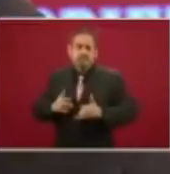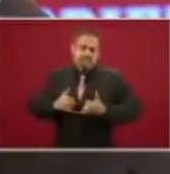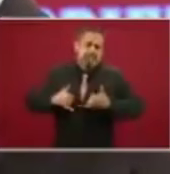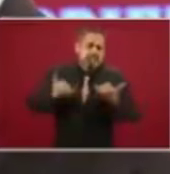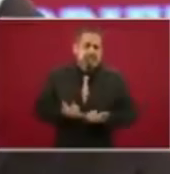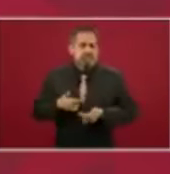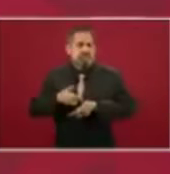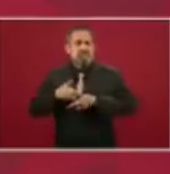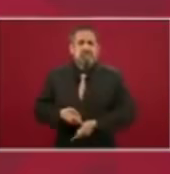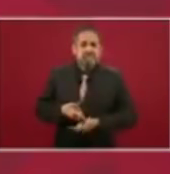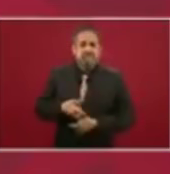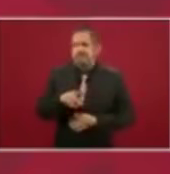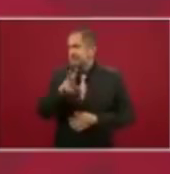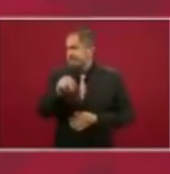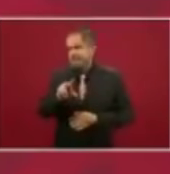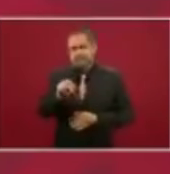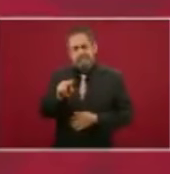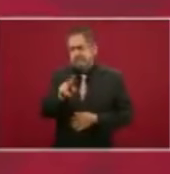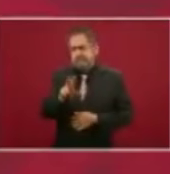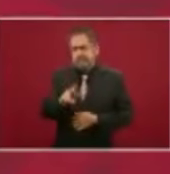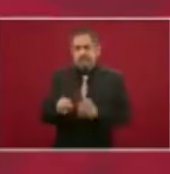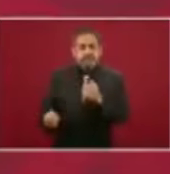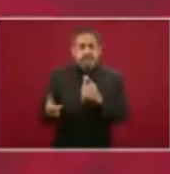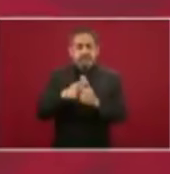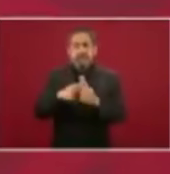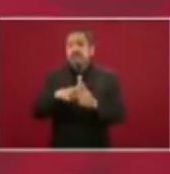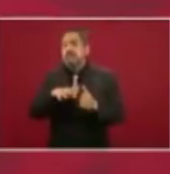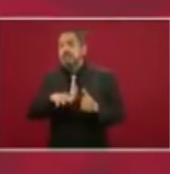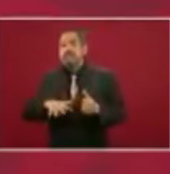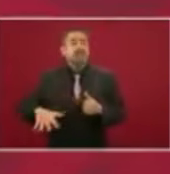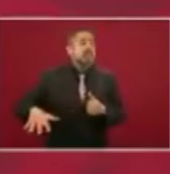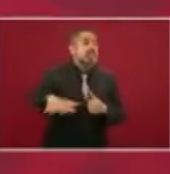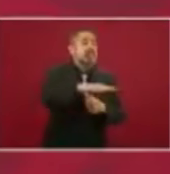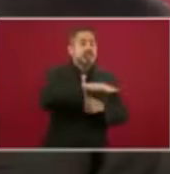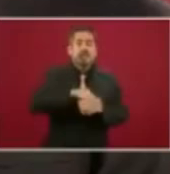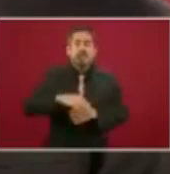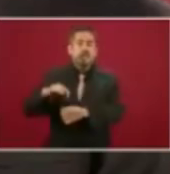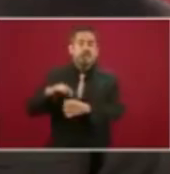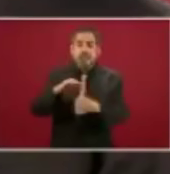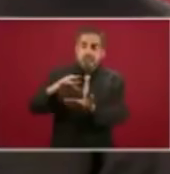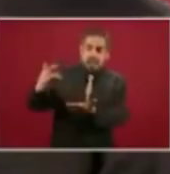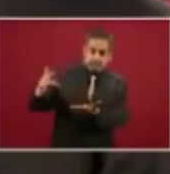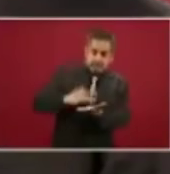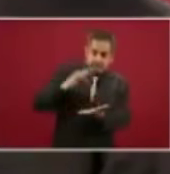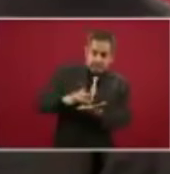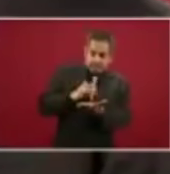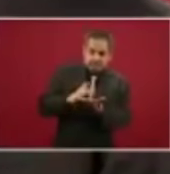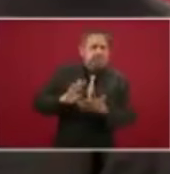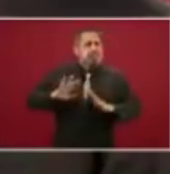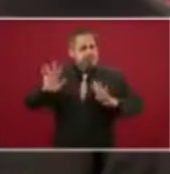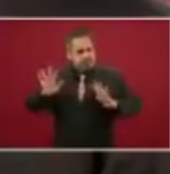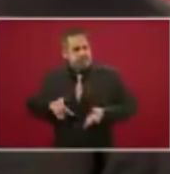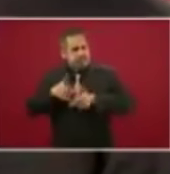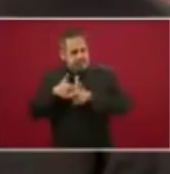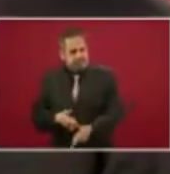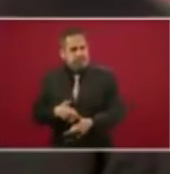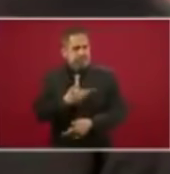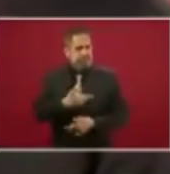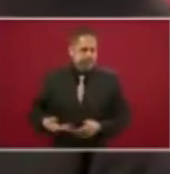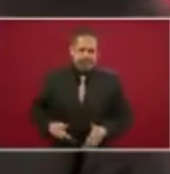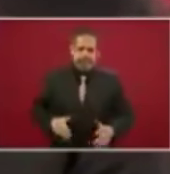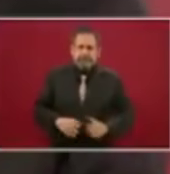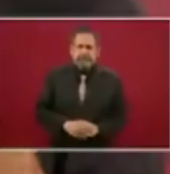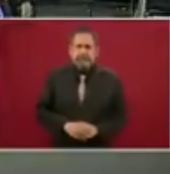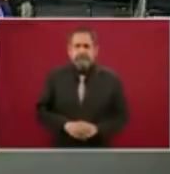si no cuento con el apoyo de los mexicanos. Entonces,